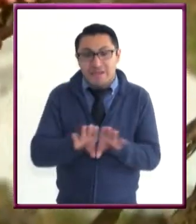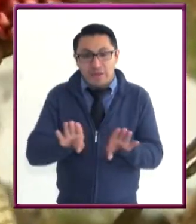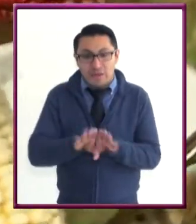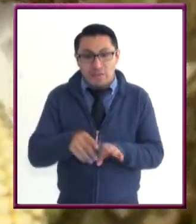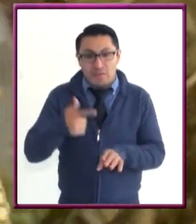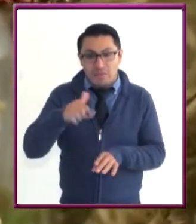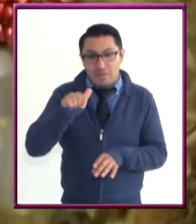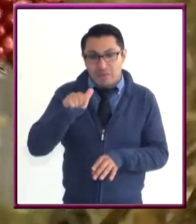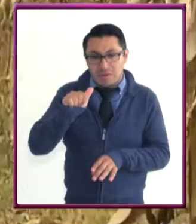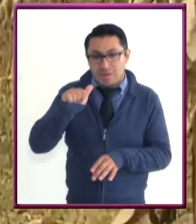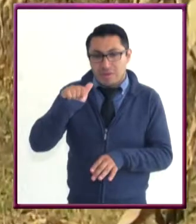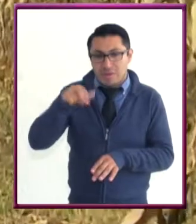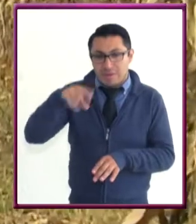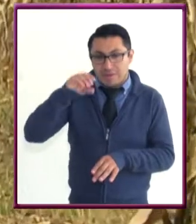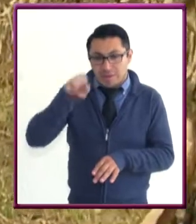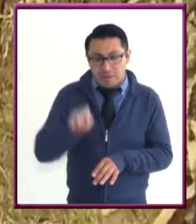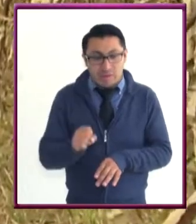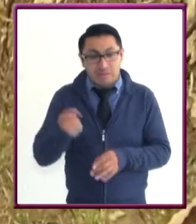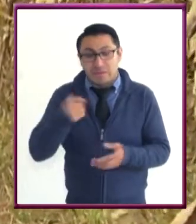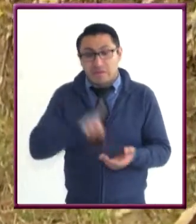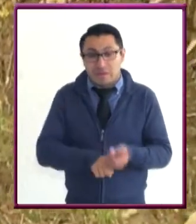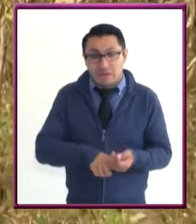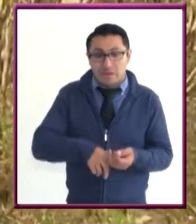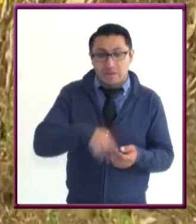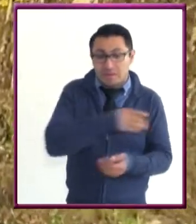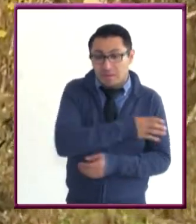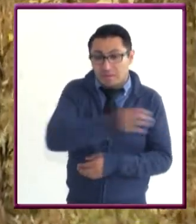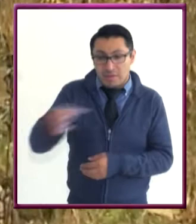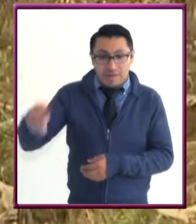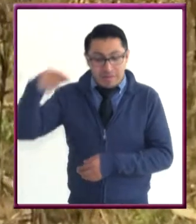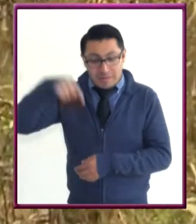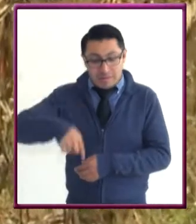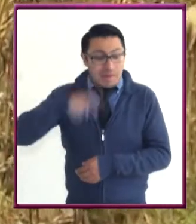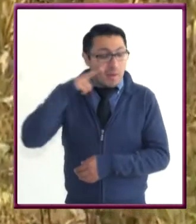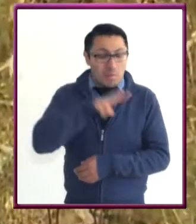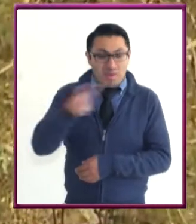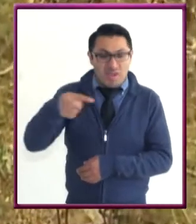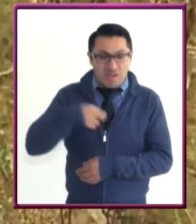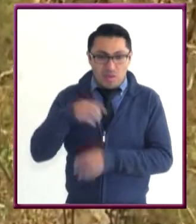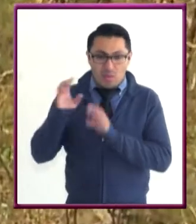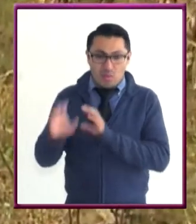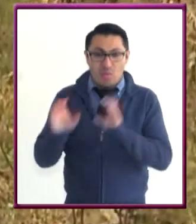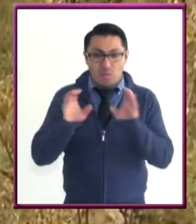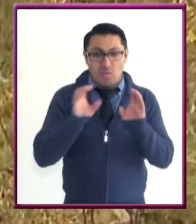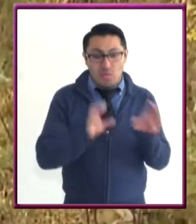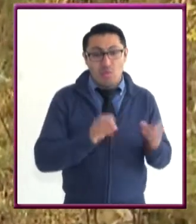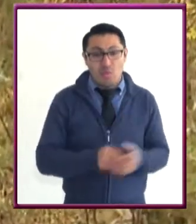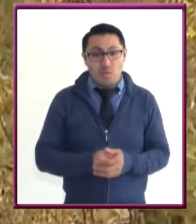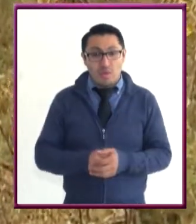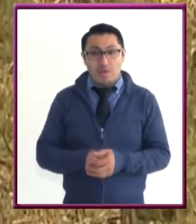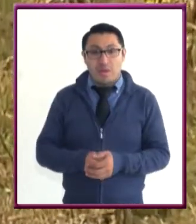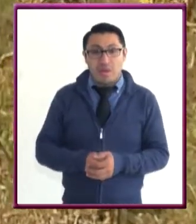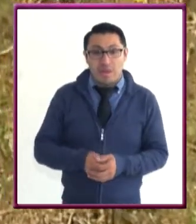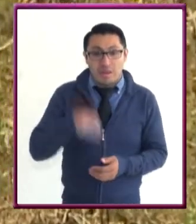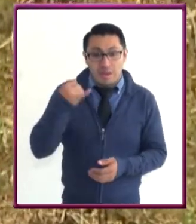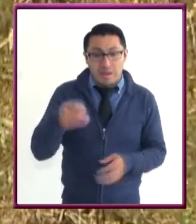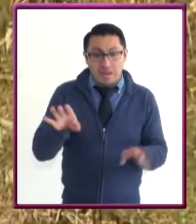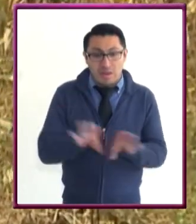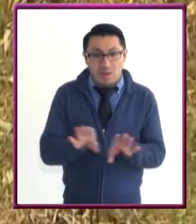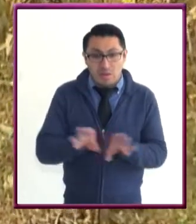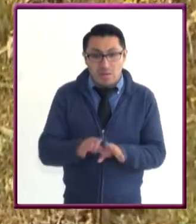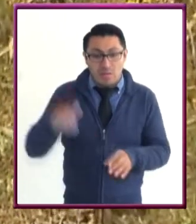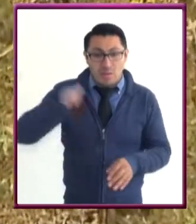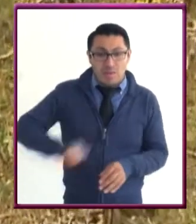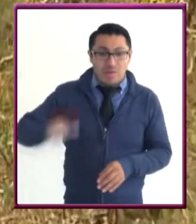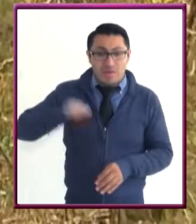de granos. También dentro de esta milpa yo conservo la parte del teocincle. El teocincle se considera que es el ancestro